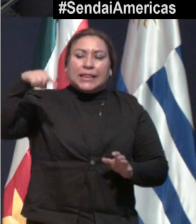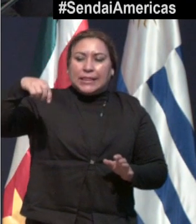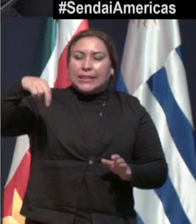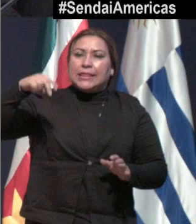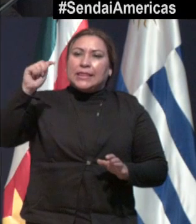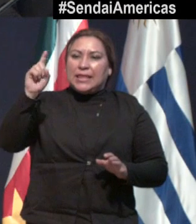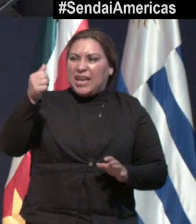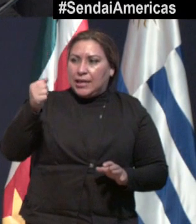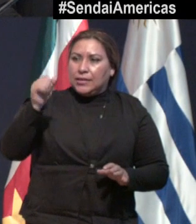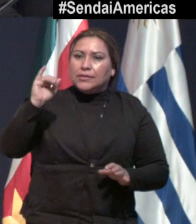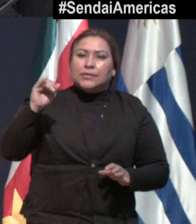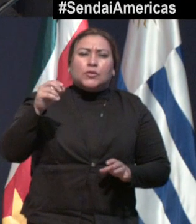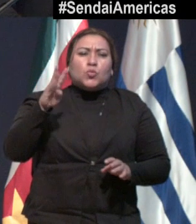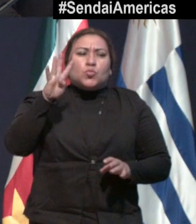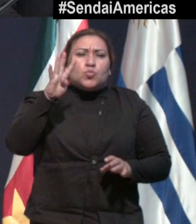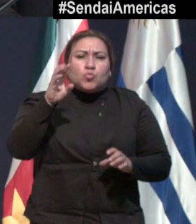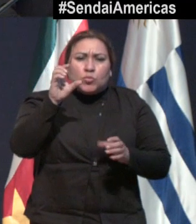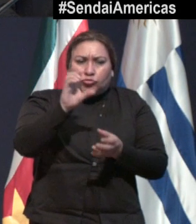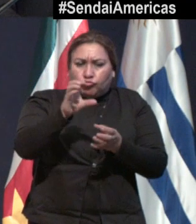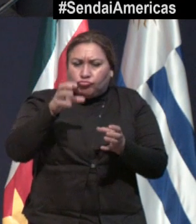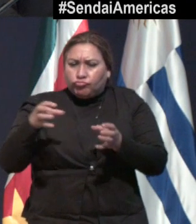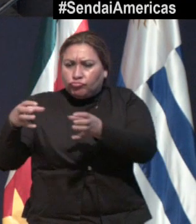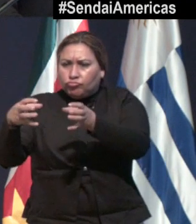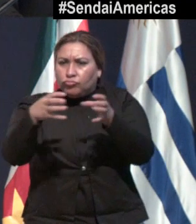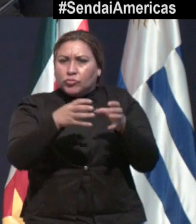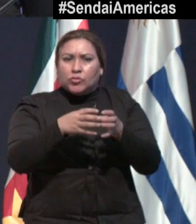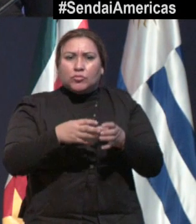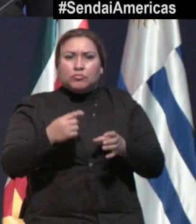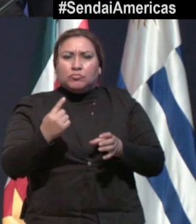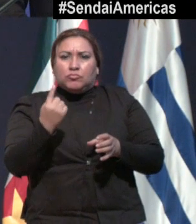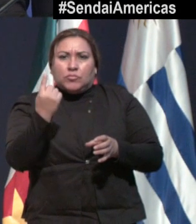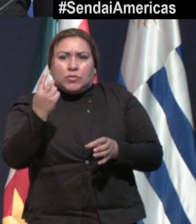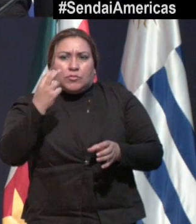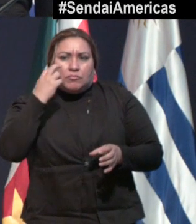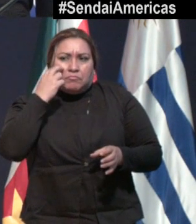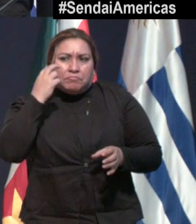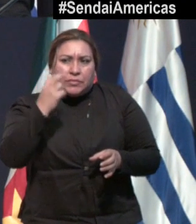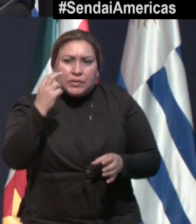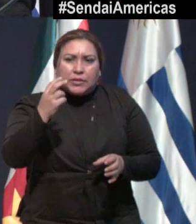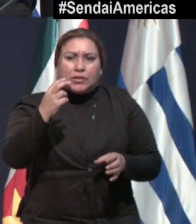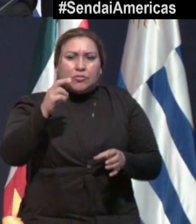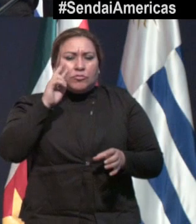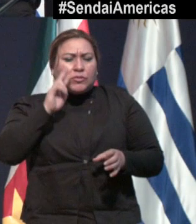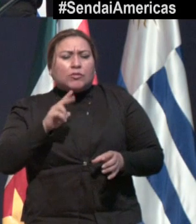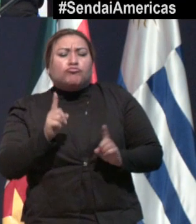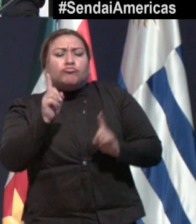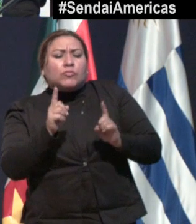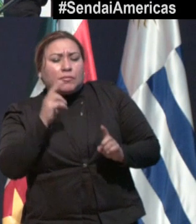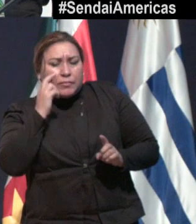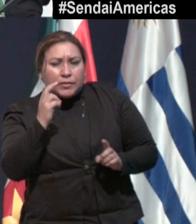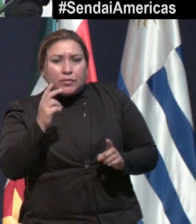tendremos 4 paneles. El primer panel se enfocará en los retos en el conocimiento del riesgo de desastres para